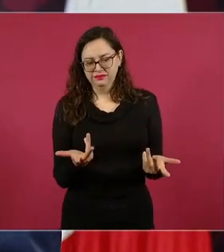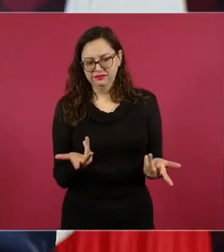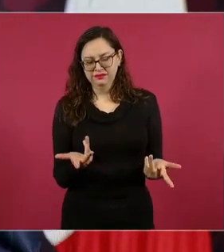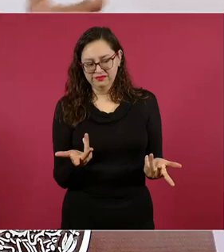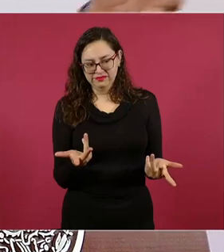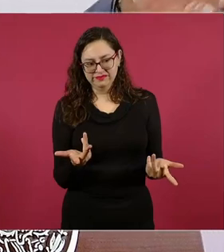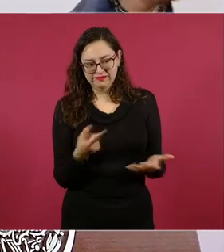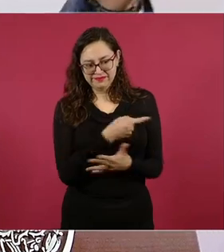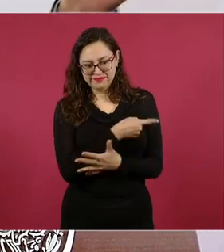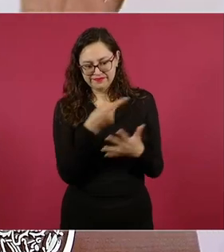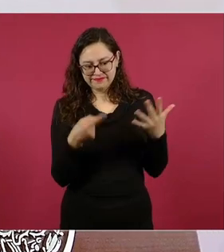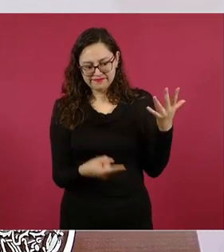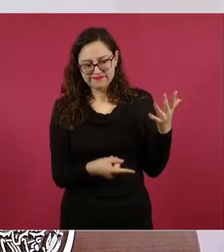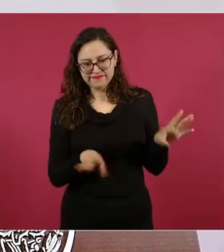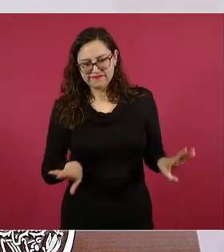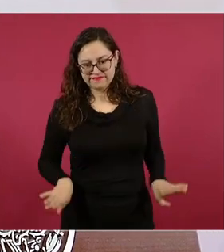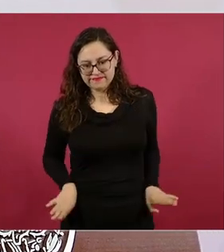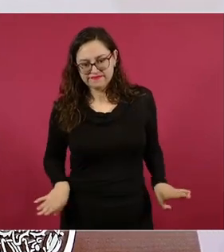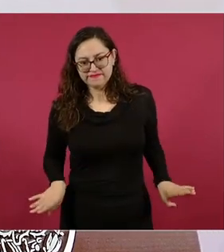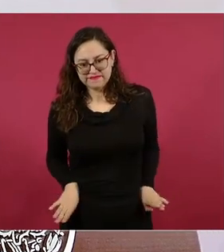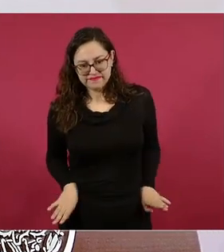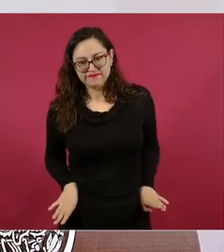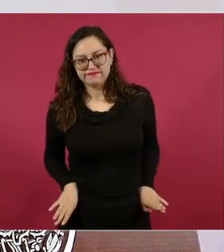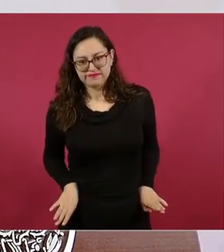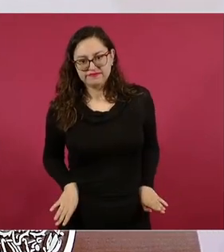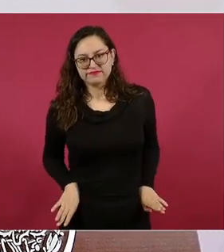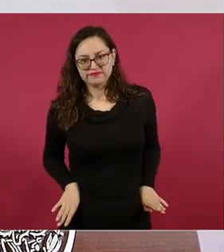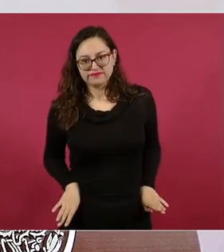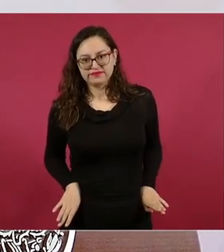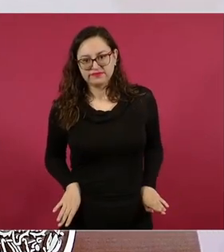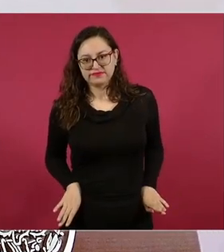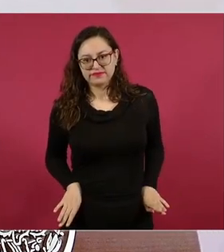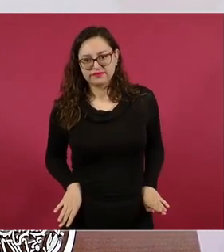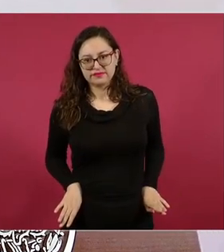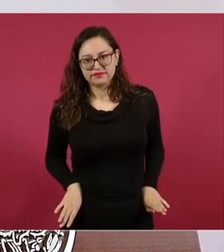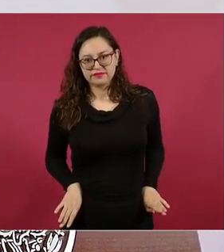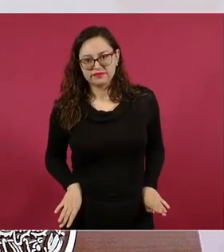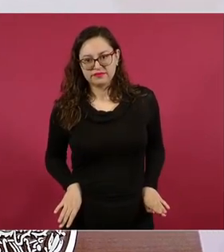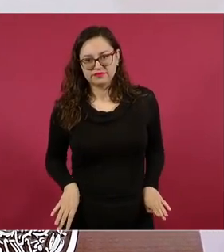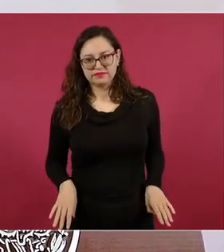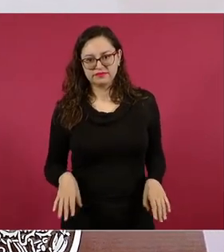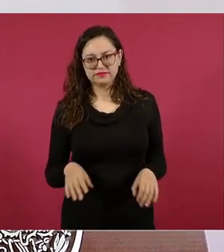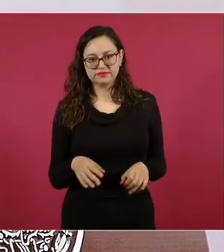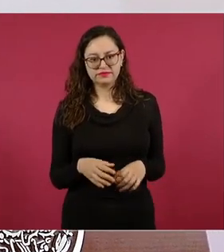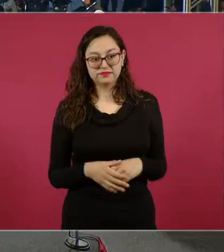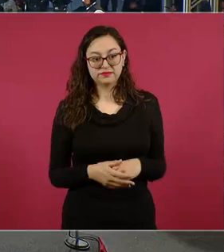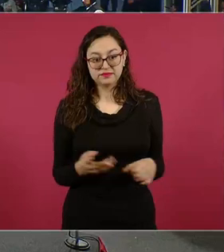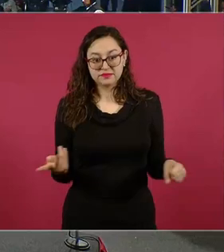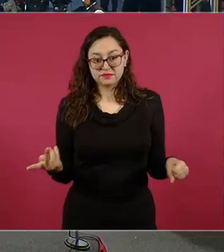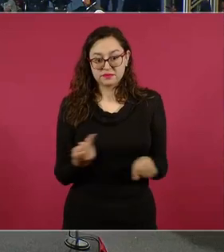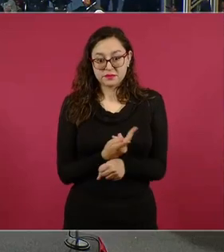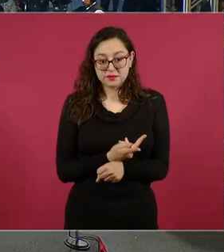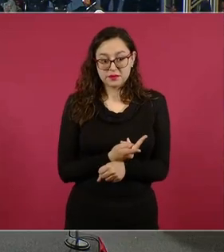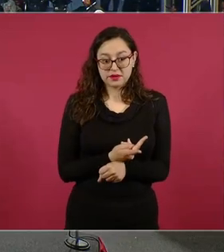de que él tenga ese comportamiento. ¿Qué pasa? Que